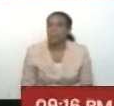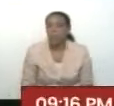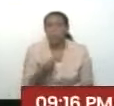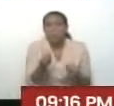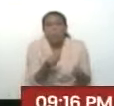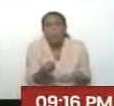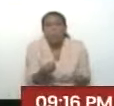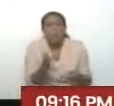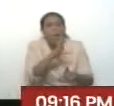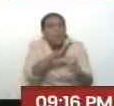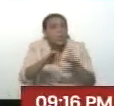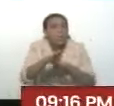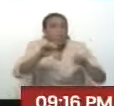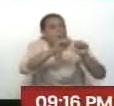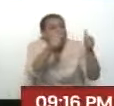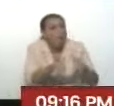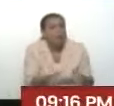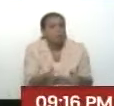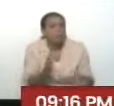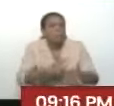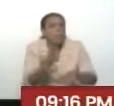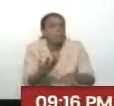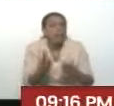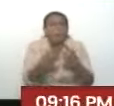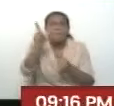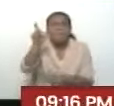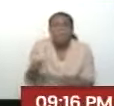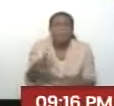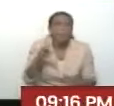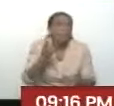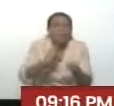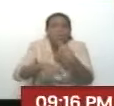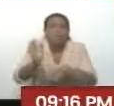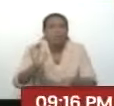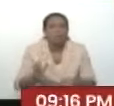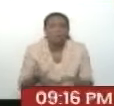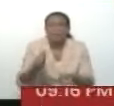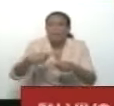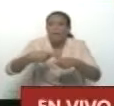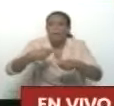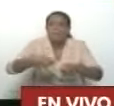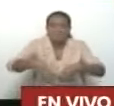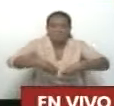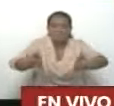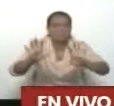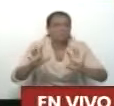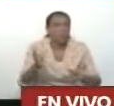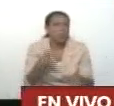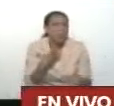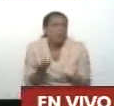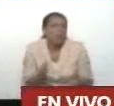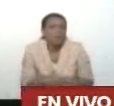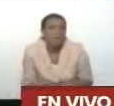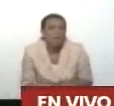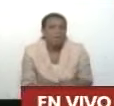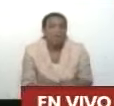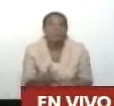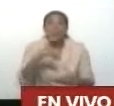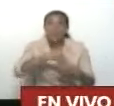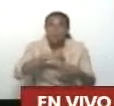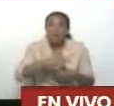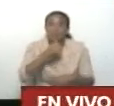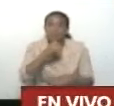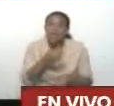eso con la cultura, con el arte, con Bolívar? ¿Eh? A mí me llegó ese dato. Mira que yo estoy muy